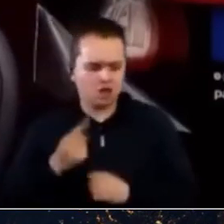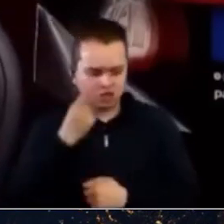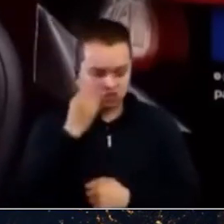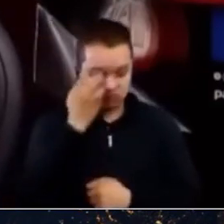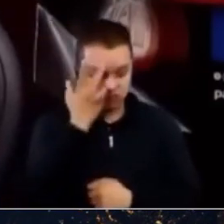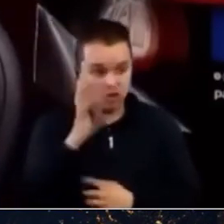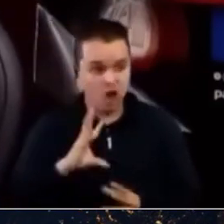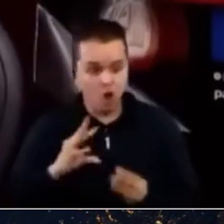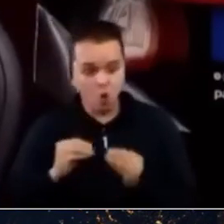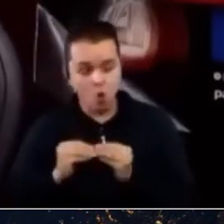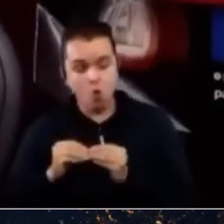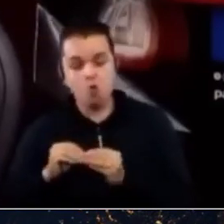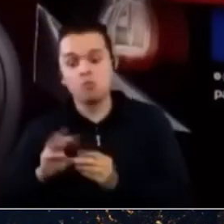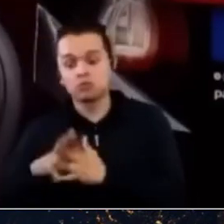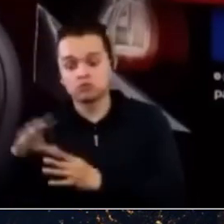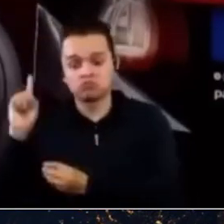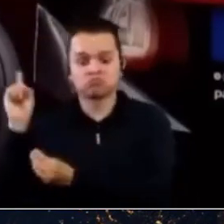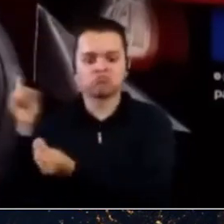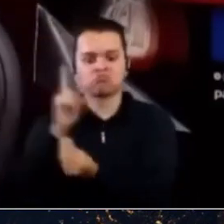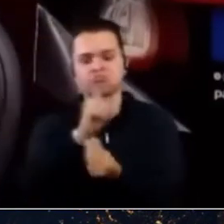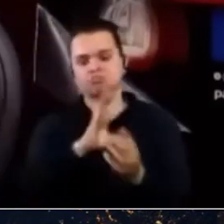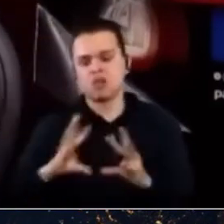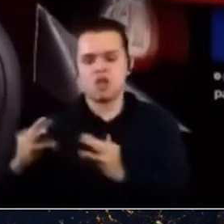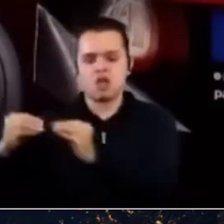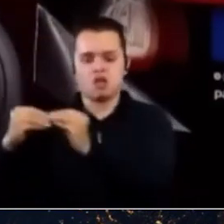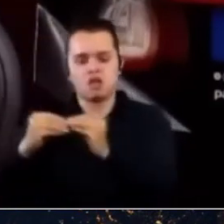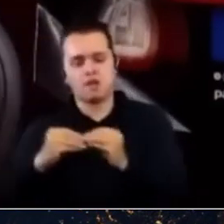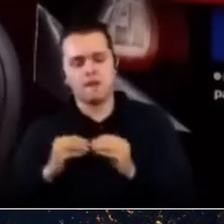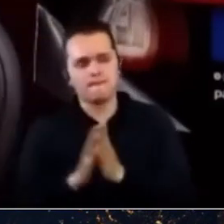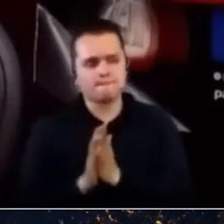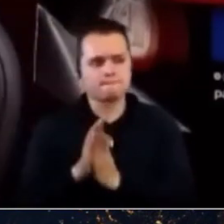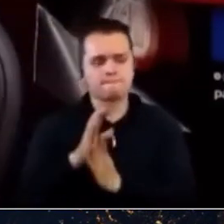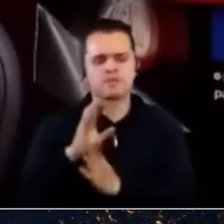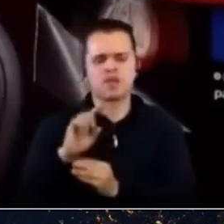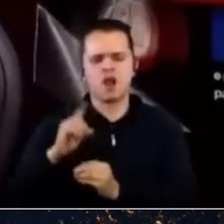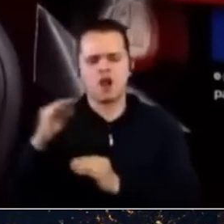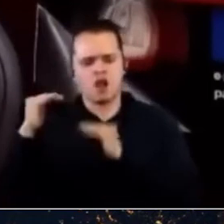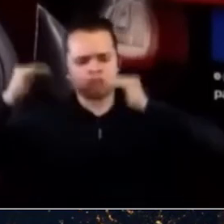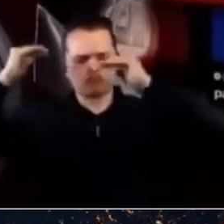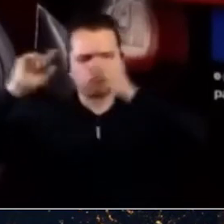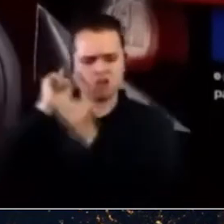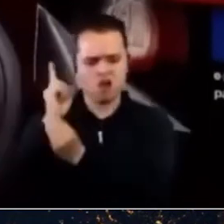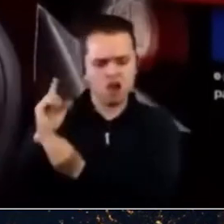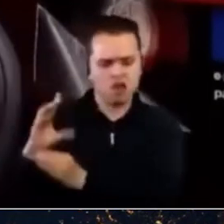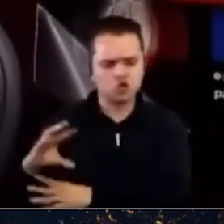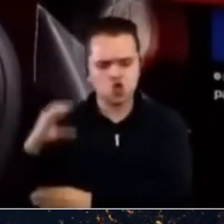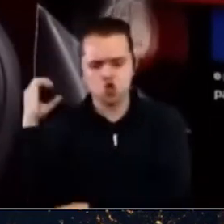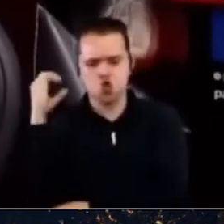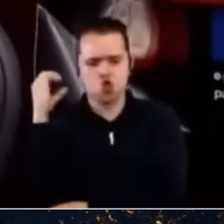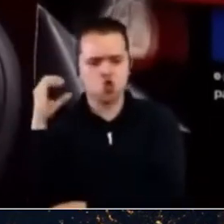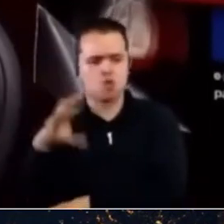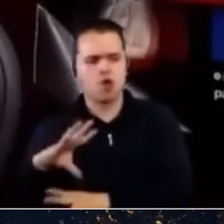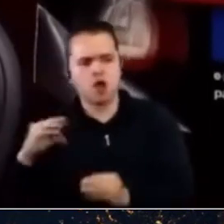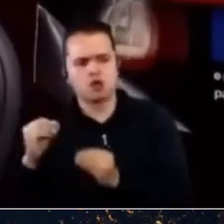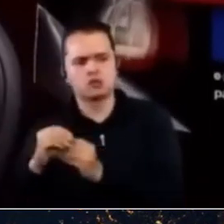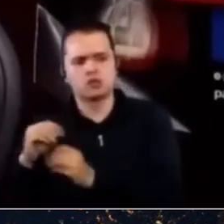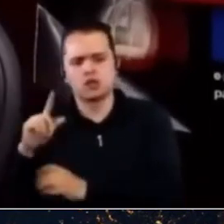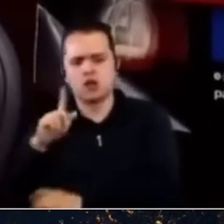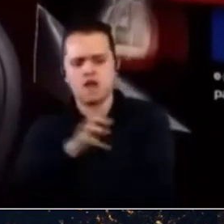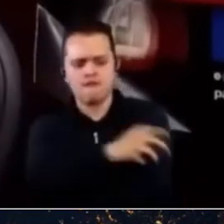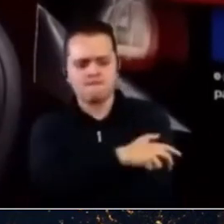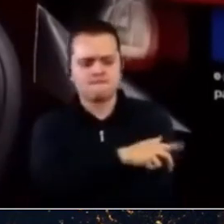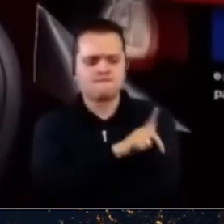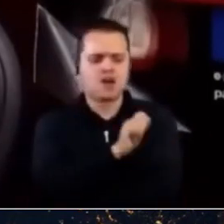Acuerdo de La Habana fue un pacto de élites. La élite política colombiana y la élite de las